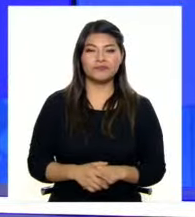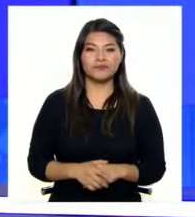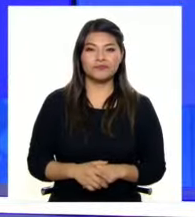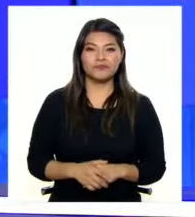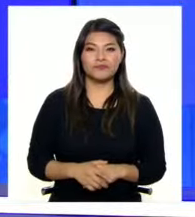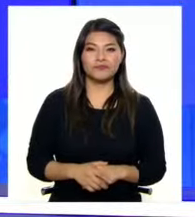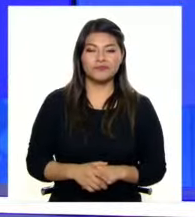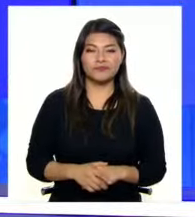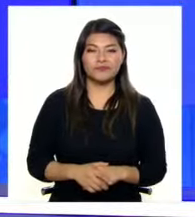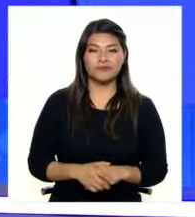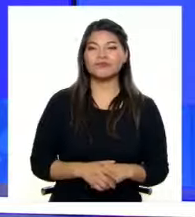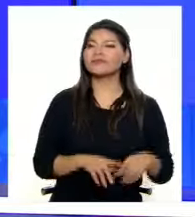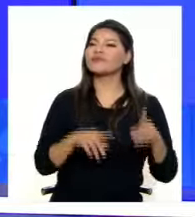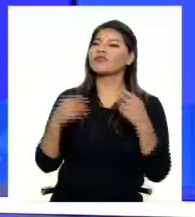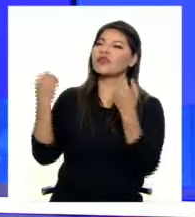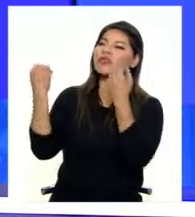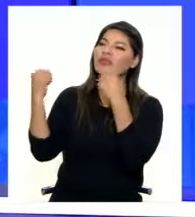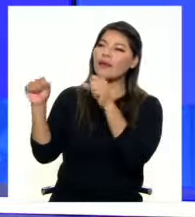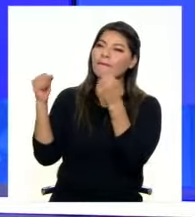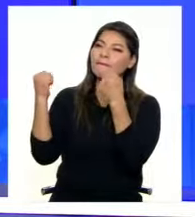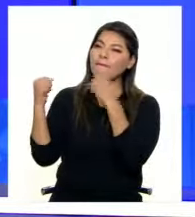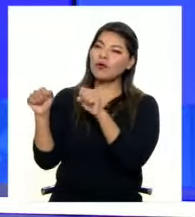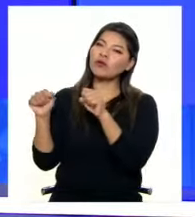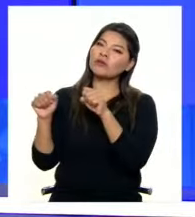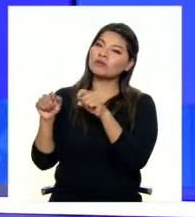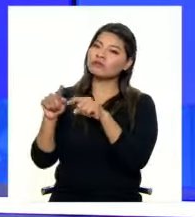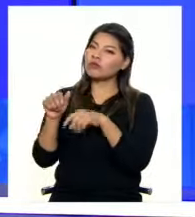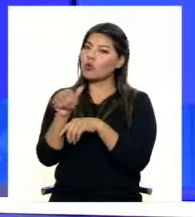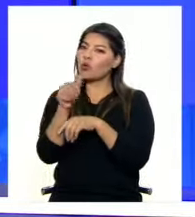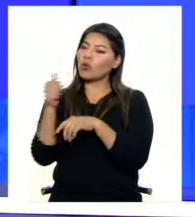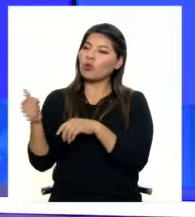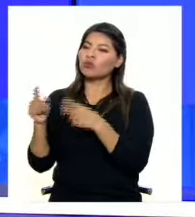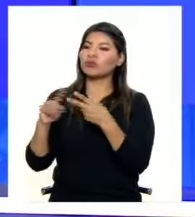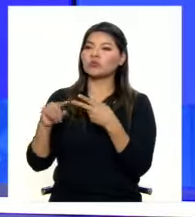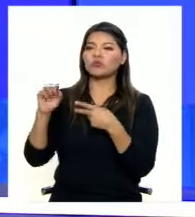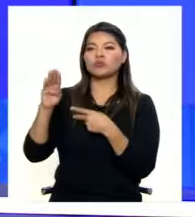deportes, esta norma que ciertamente podría beneficiar también a otros clubes como Sport Boys o en provincia.